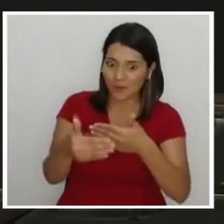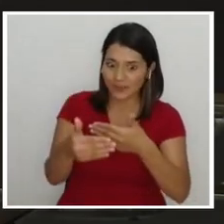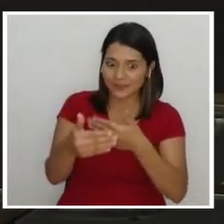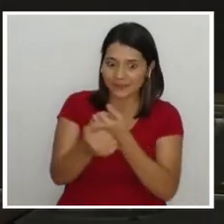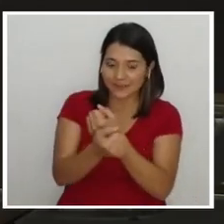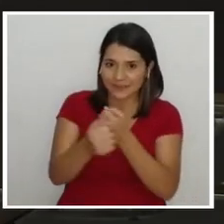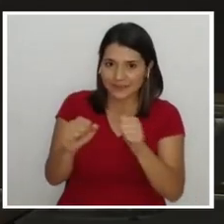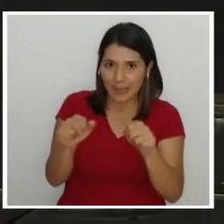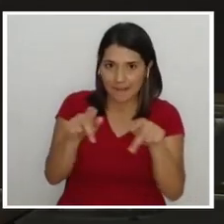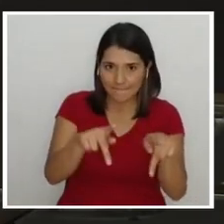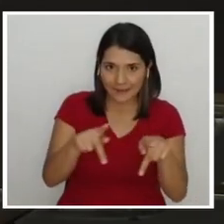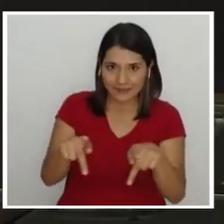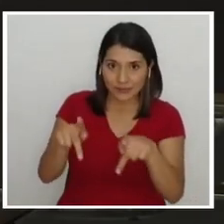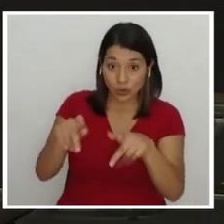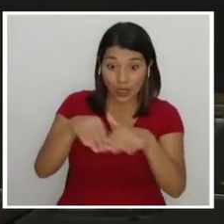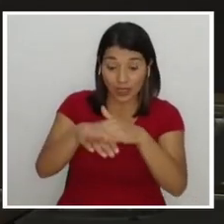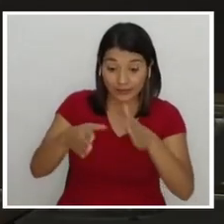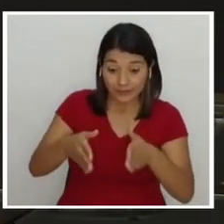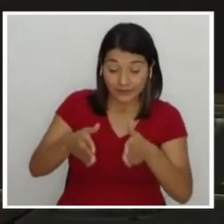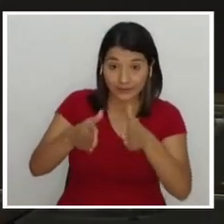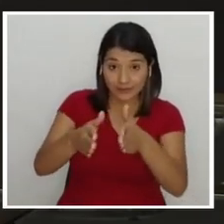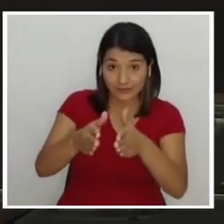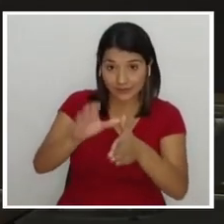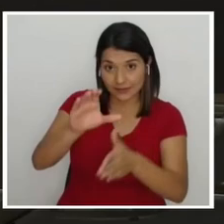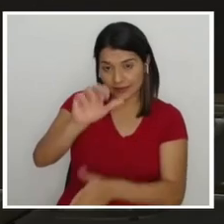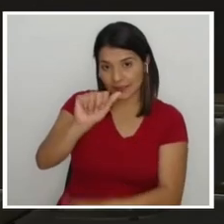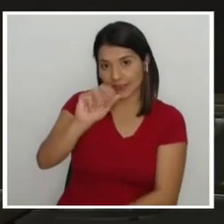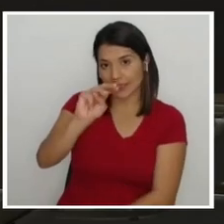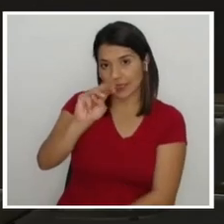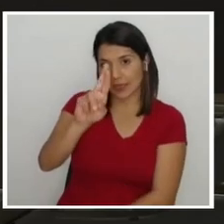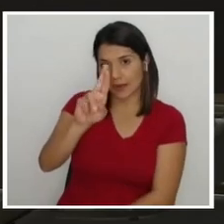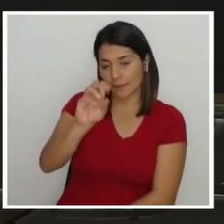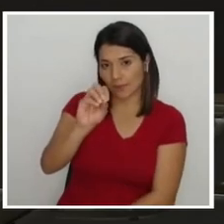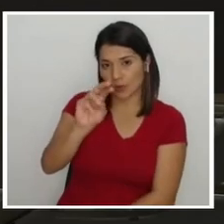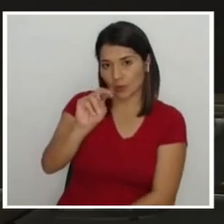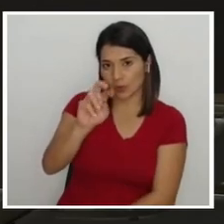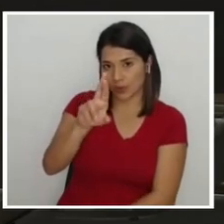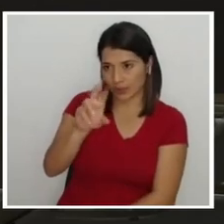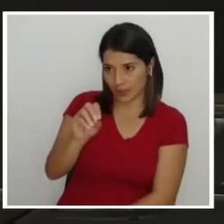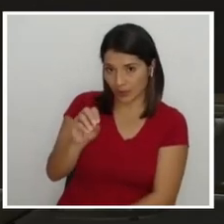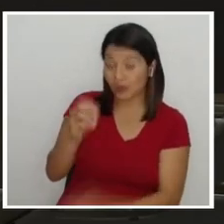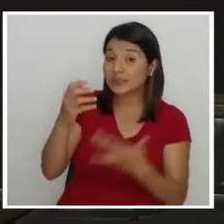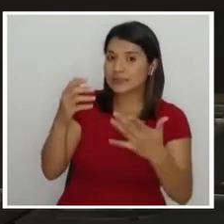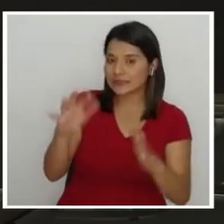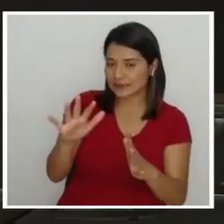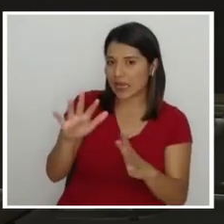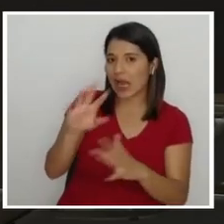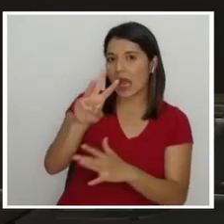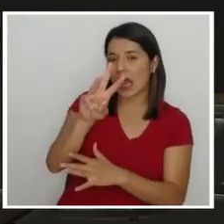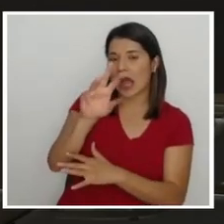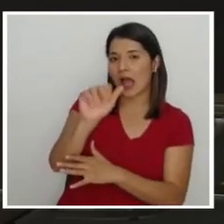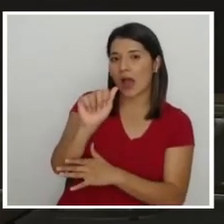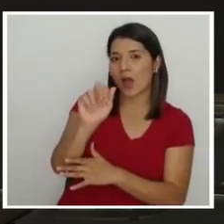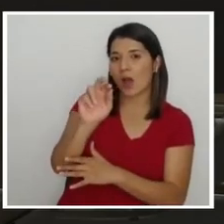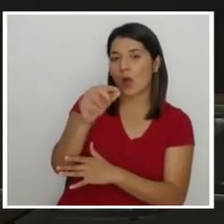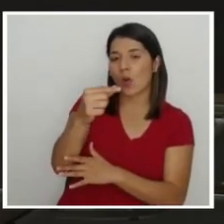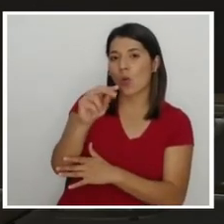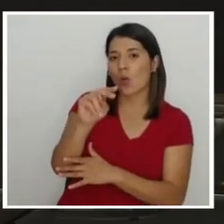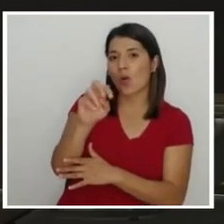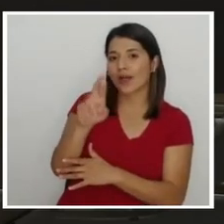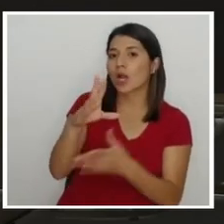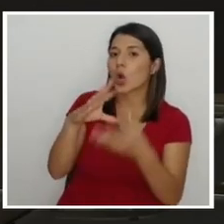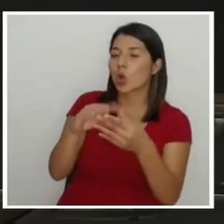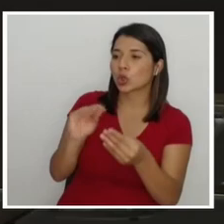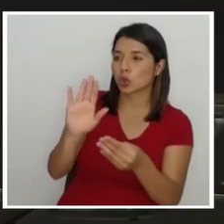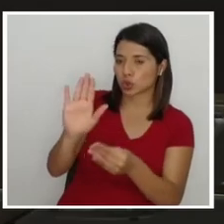accidente de camionero. Ya don Warner antes de la pausa nos daba su punto de vista y ahora le damos la oportunidad a don Bernie. Don Bernie, bueno, ¿qué pasó ese